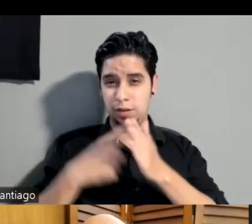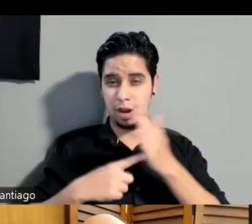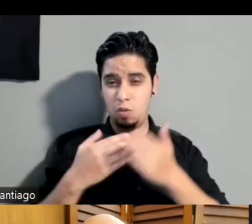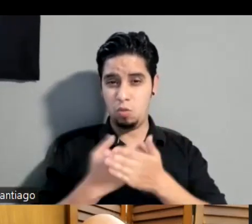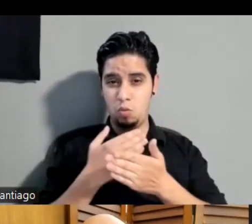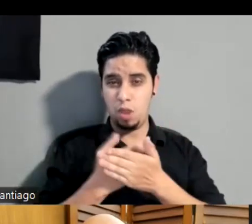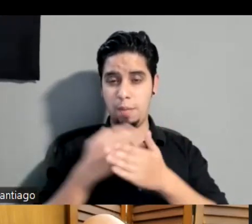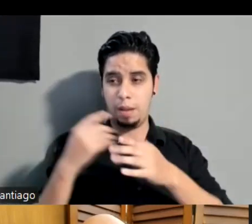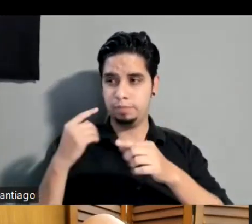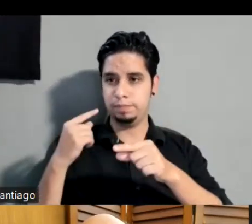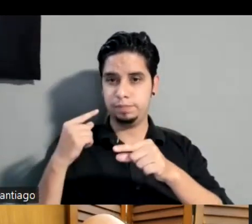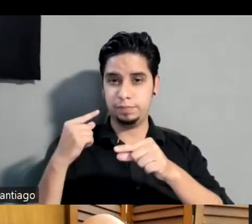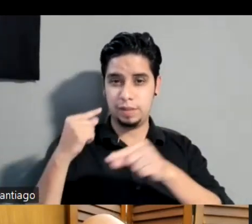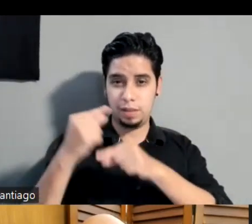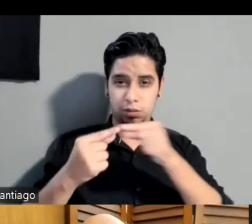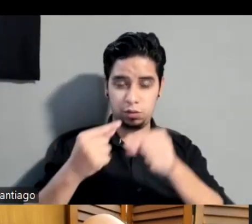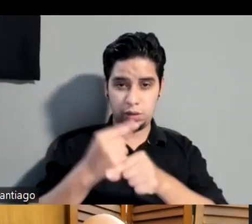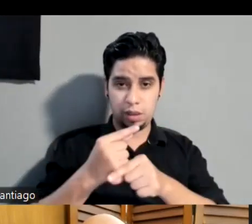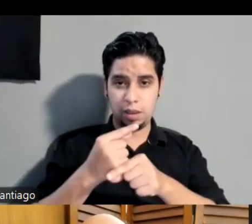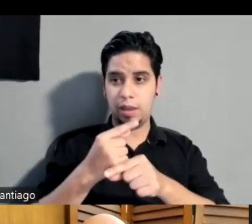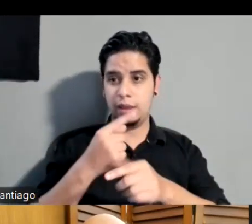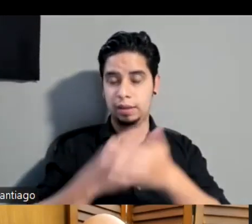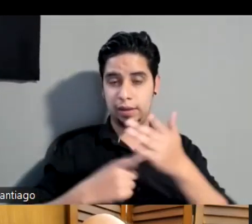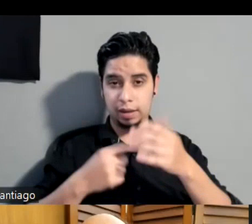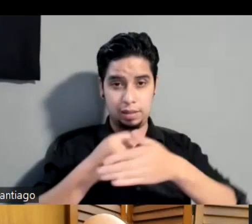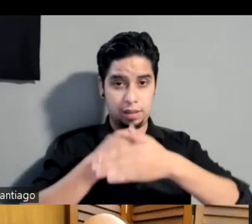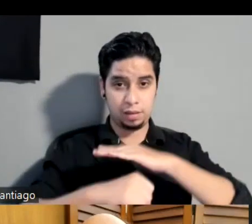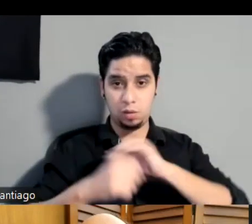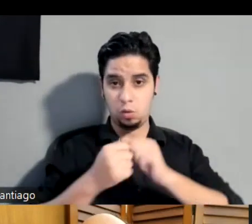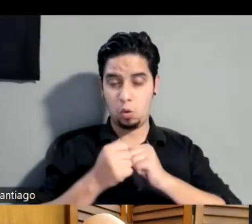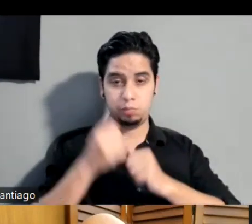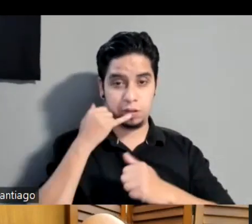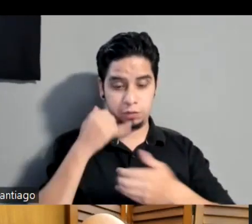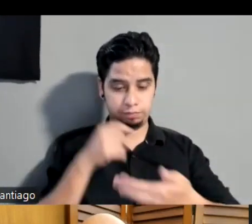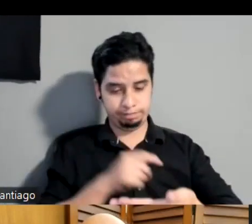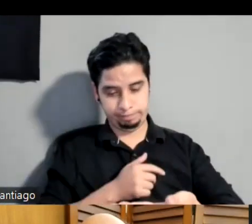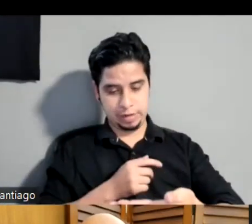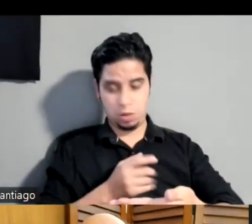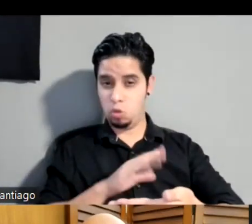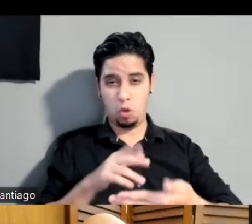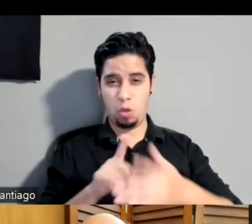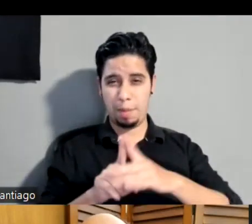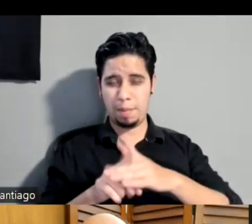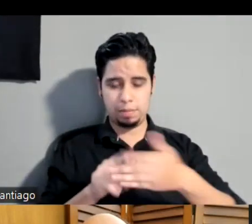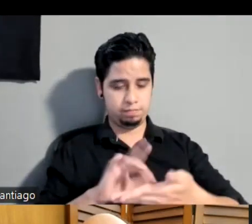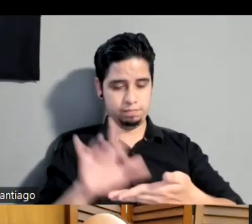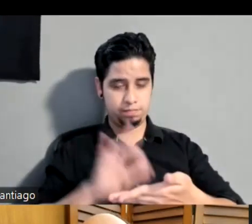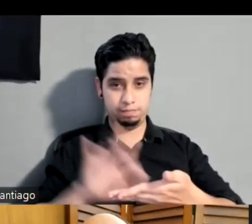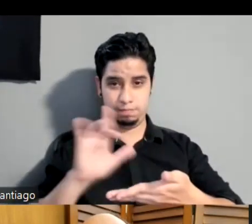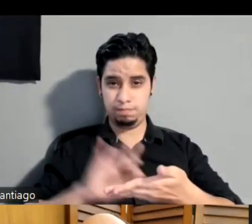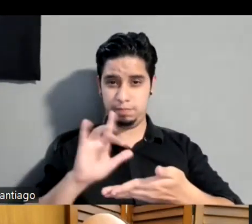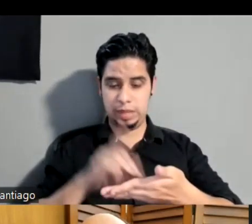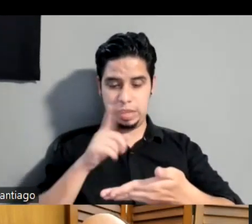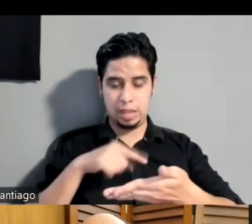generaciones que nacieron ya con un teléfono en las manos que se lo da todo instantáneamente, no